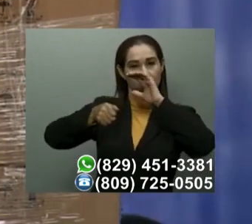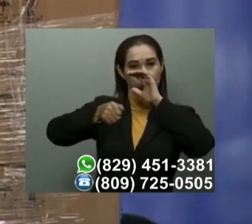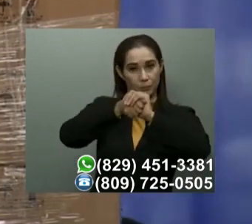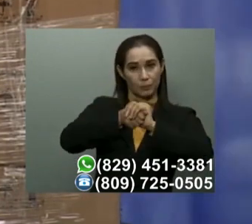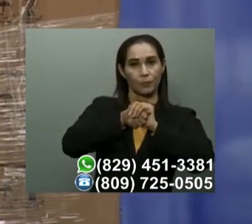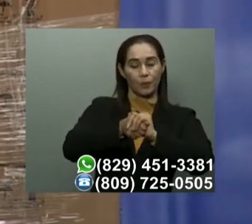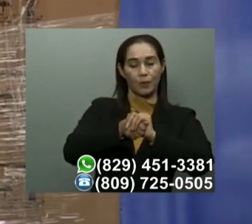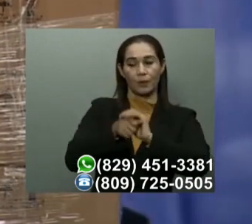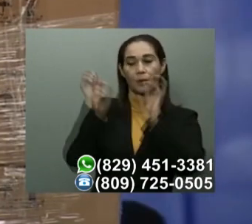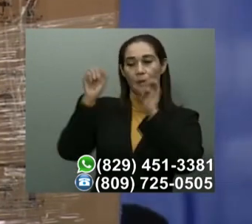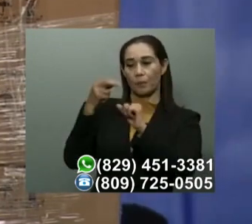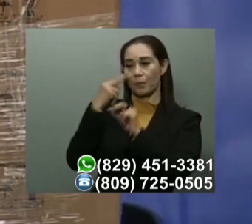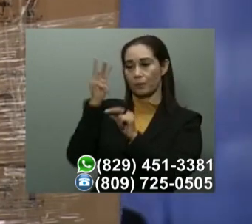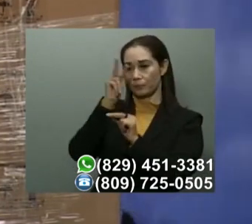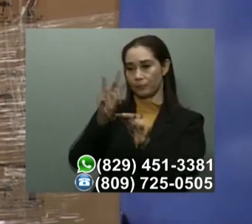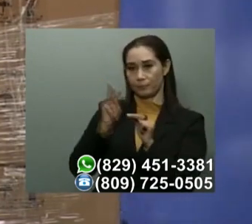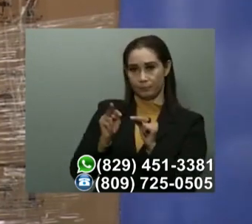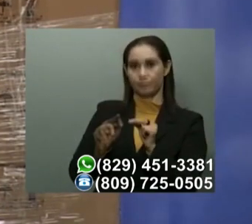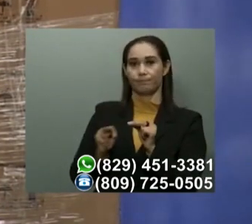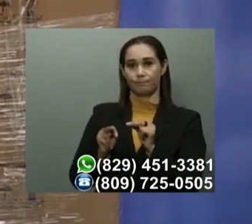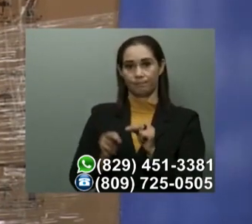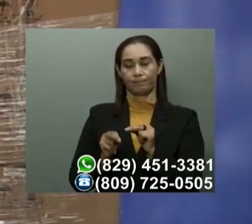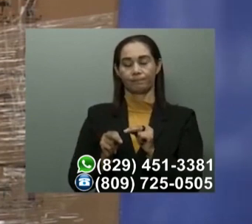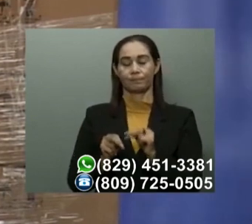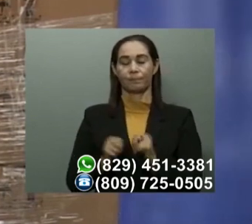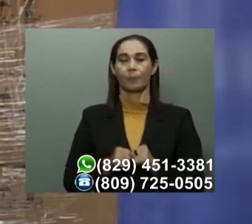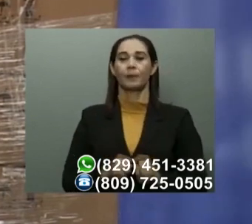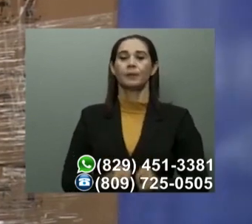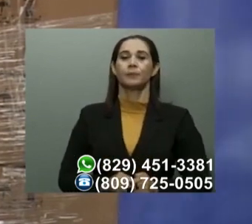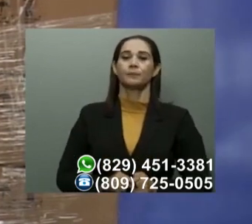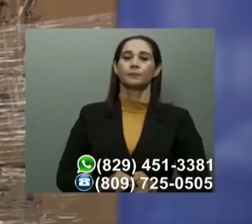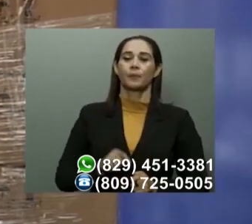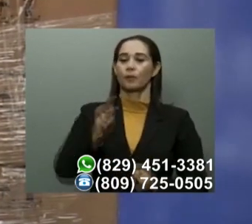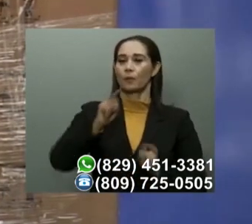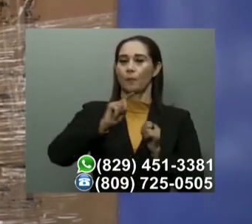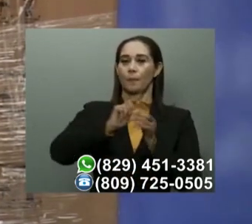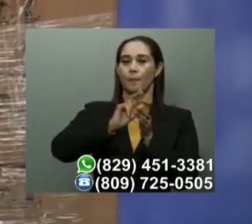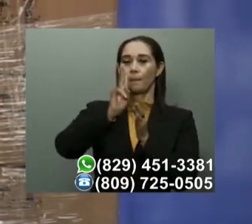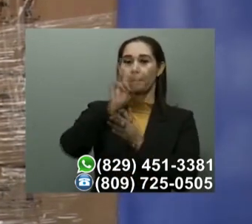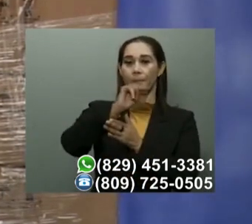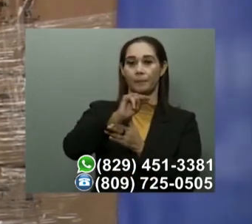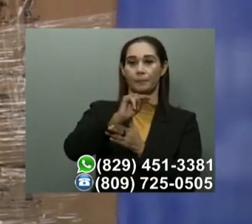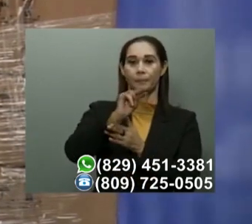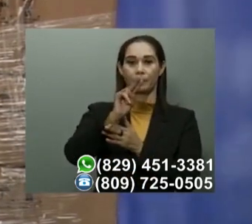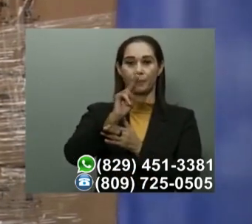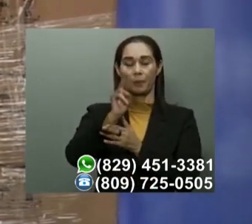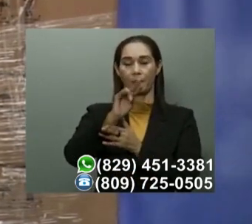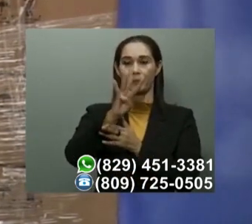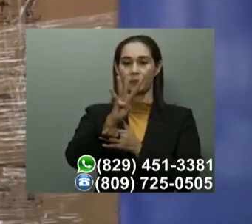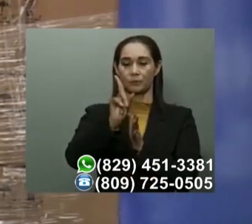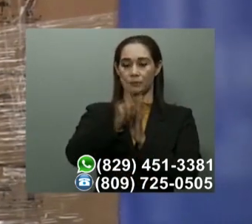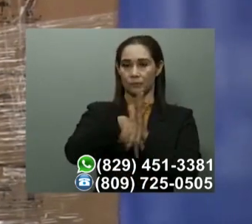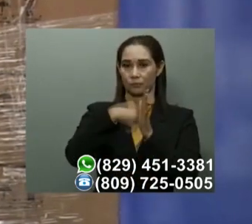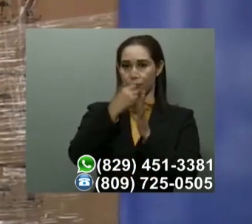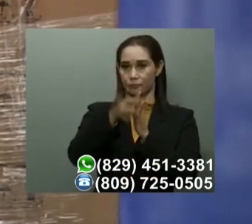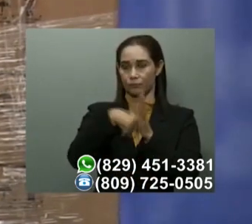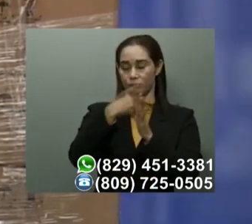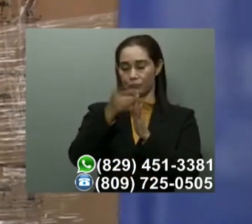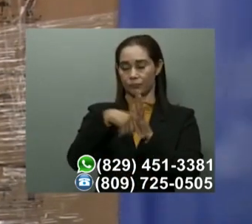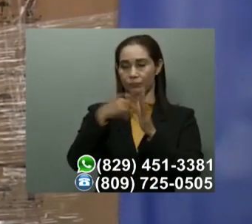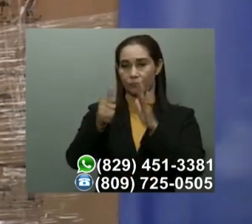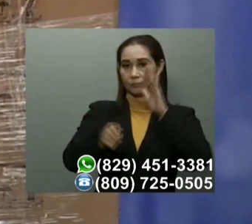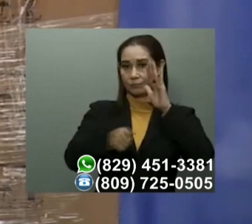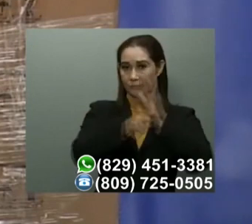los supervisores activo 24 horas y servirán